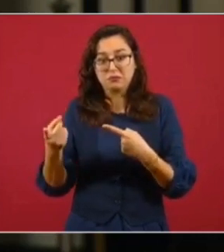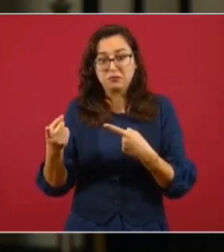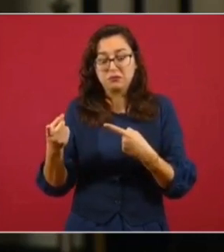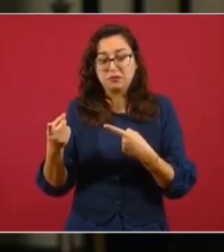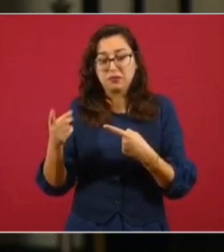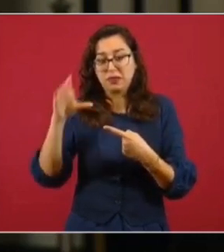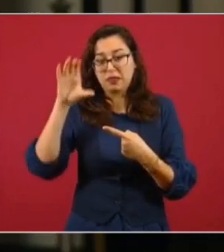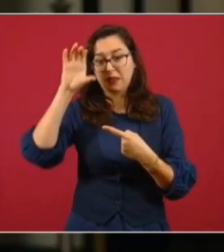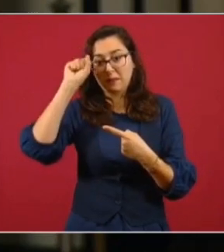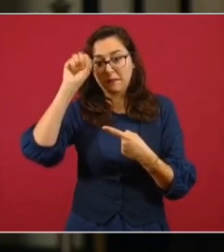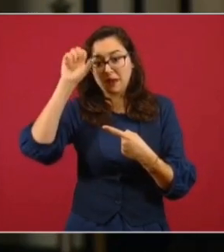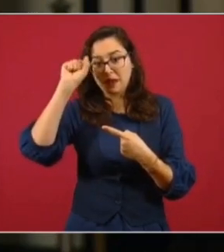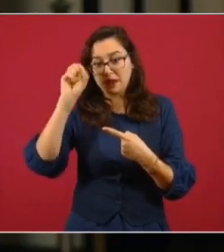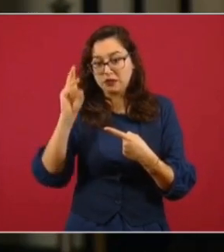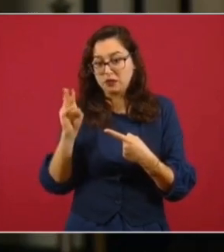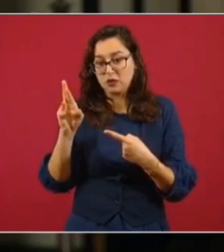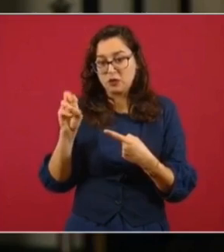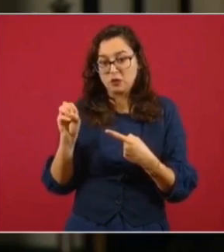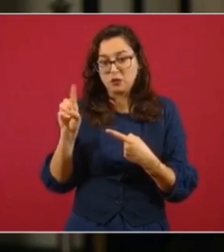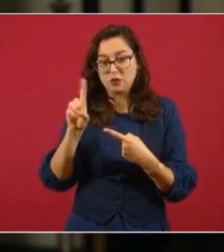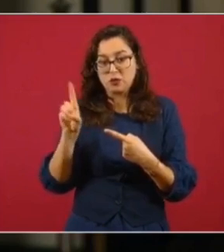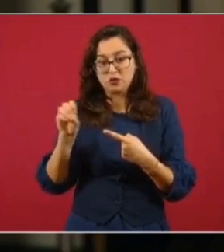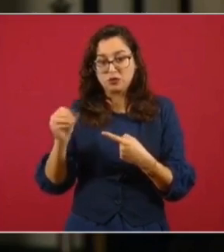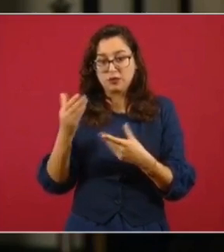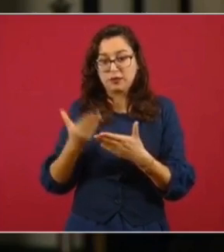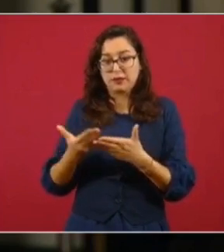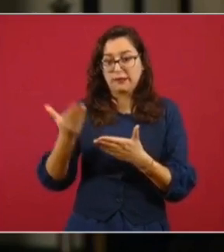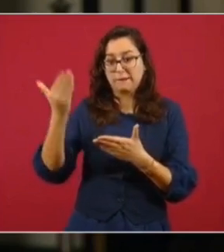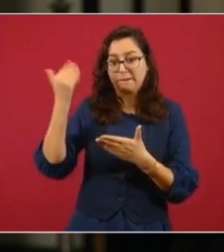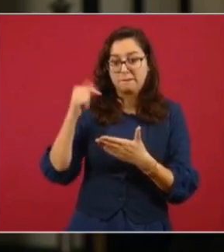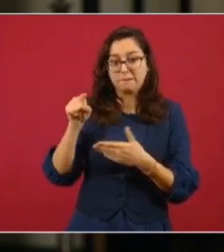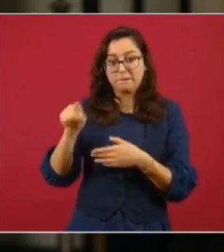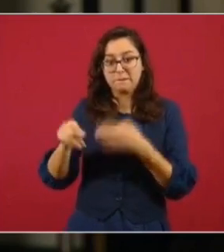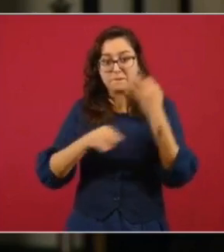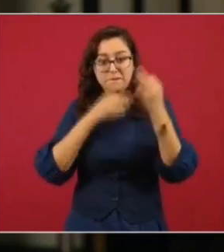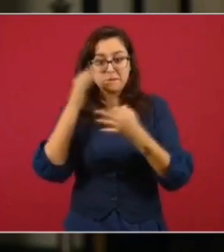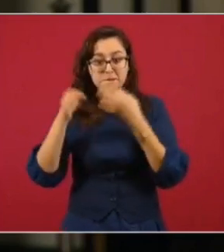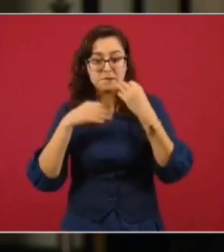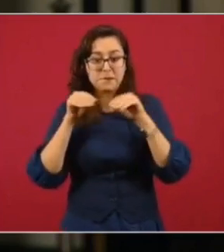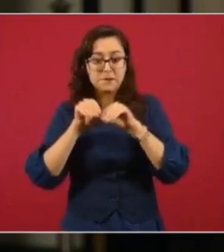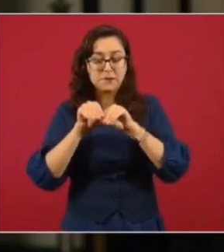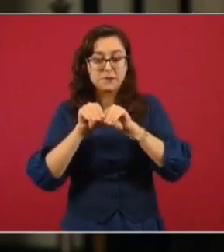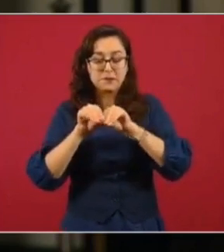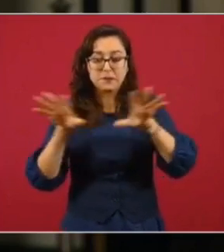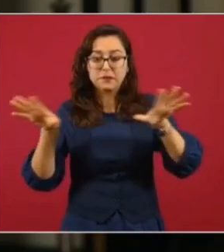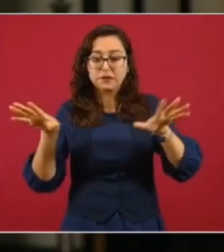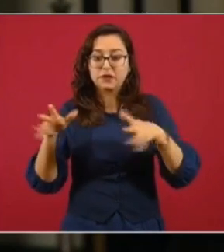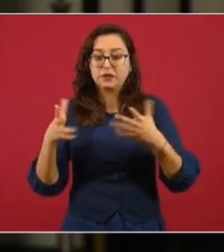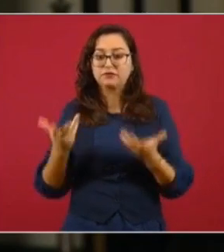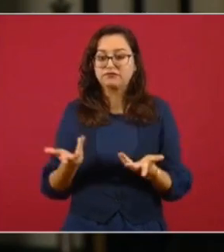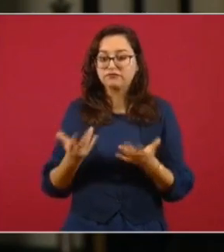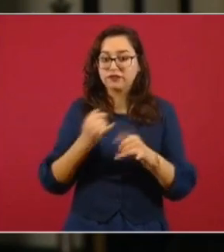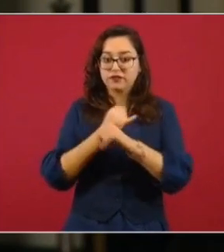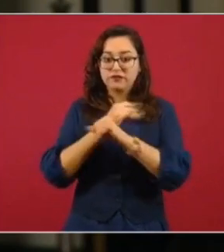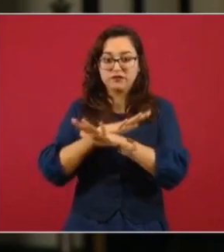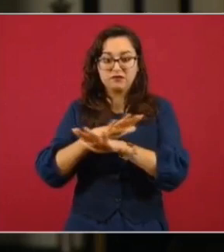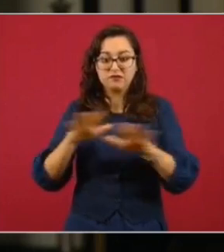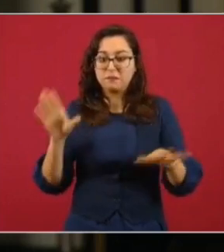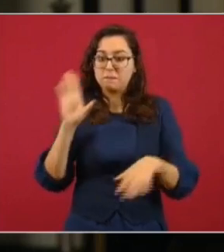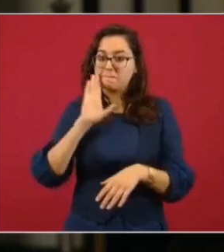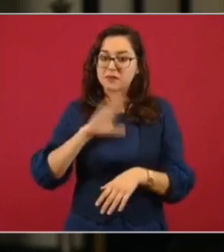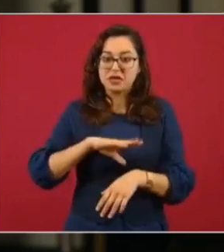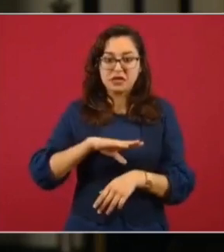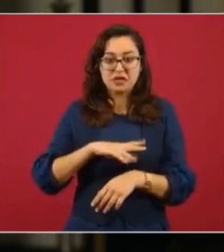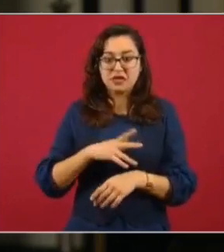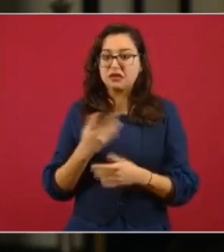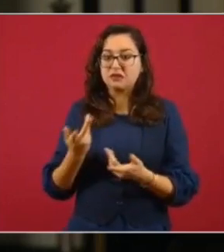con el disfraz de Broso, pues el fin de semana utilizaron este tipo de temas para lucrar con la información, bueno,